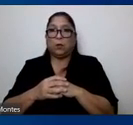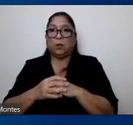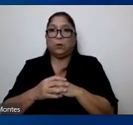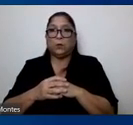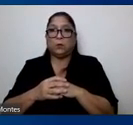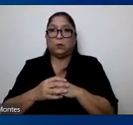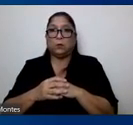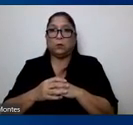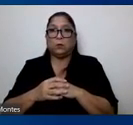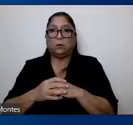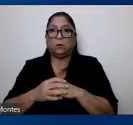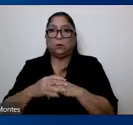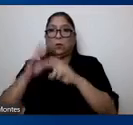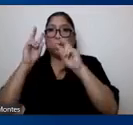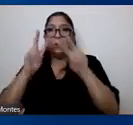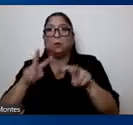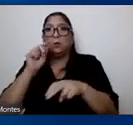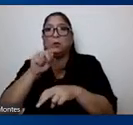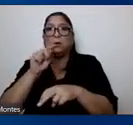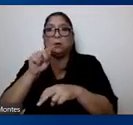Esto también, que son pues,